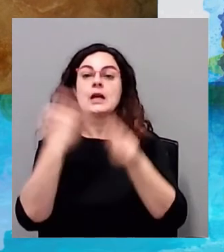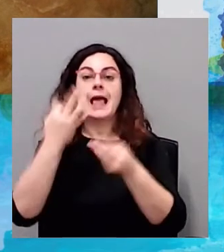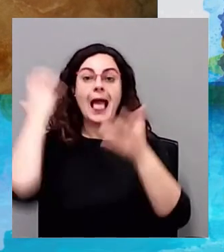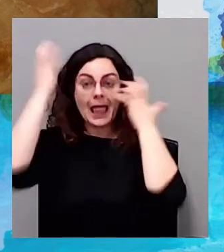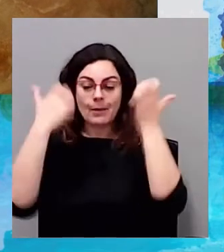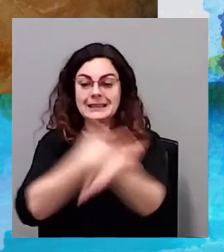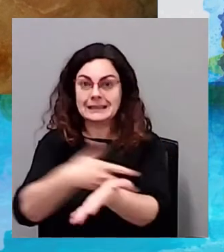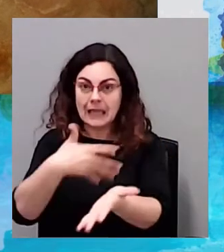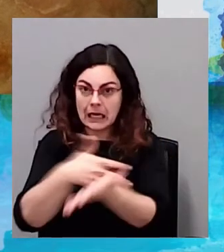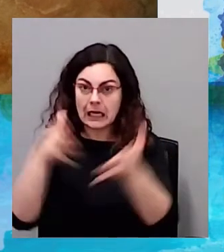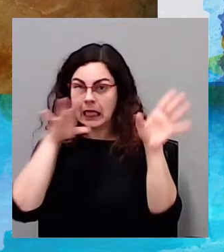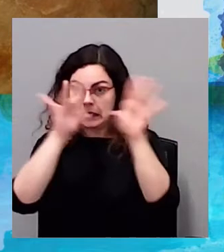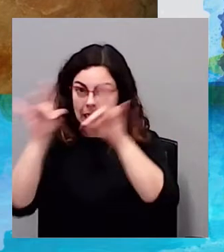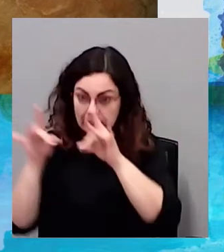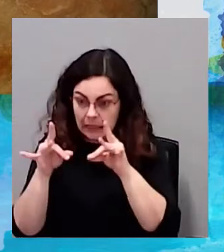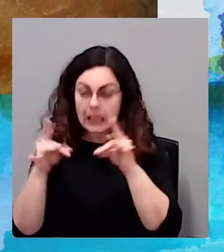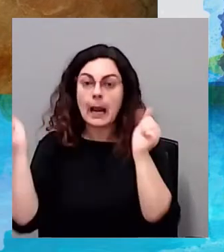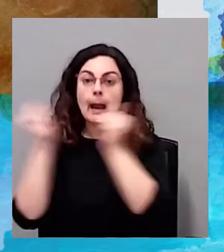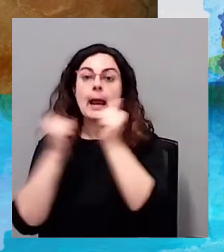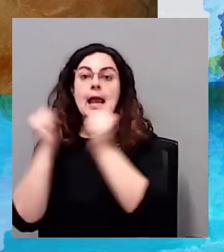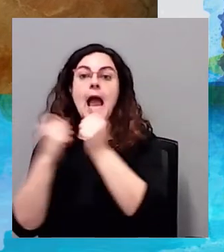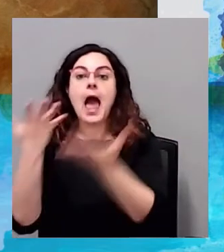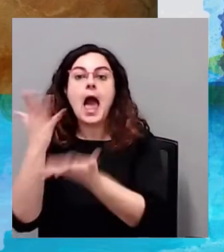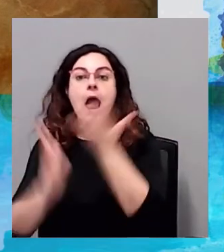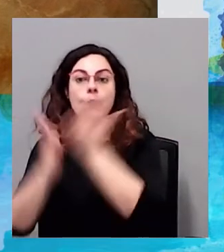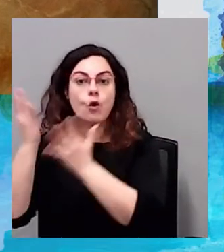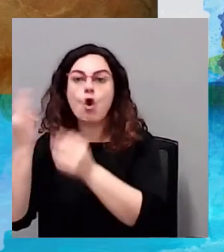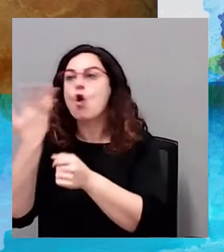tierra, del carbón quemado y de otros pigmentos minerales.